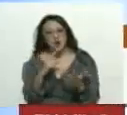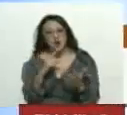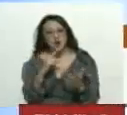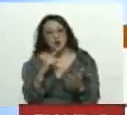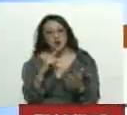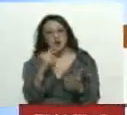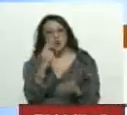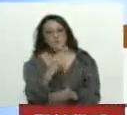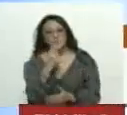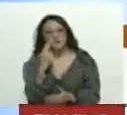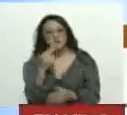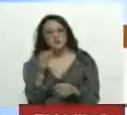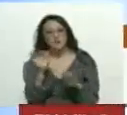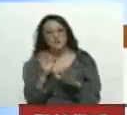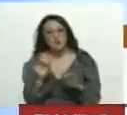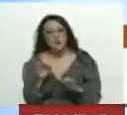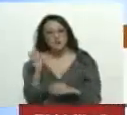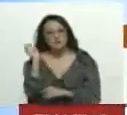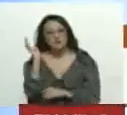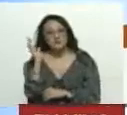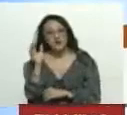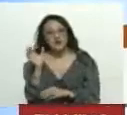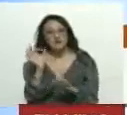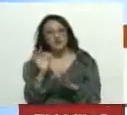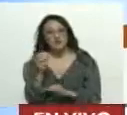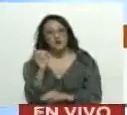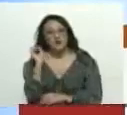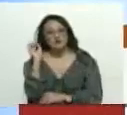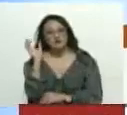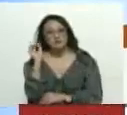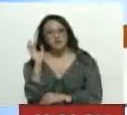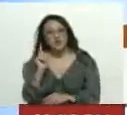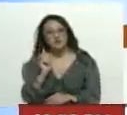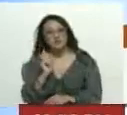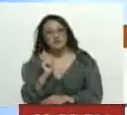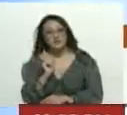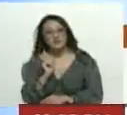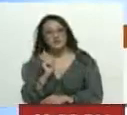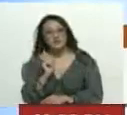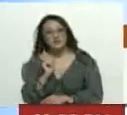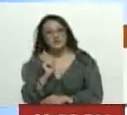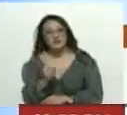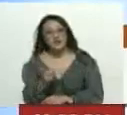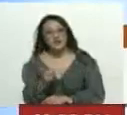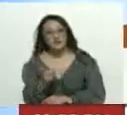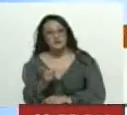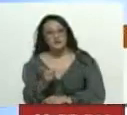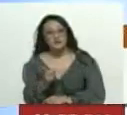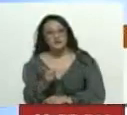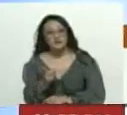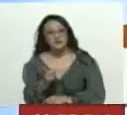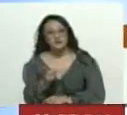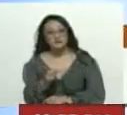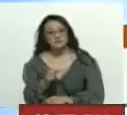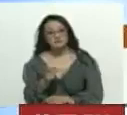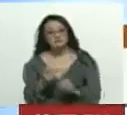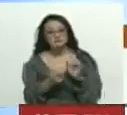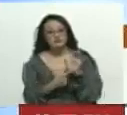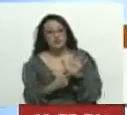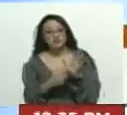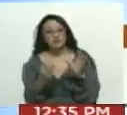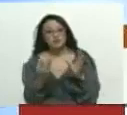eso decía el método asambleario el método asambleario debe entonces hoy más que nunca estar vigente